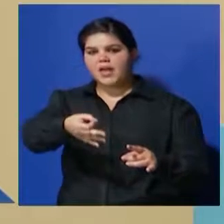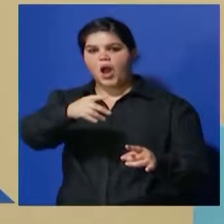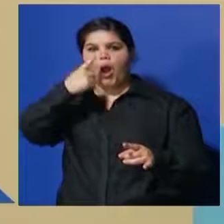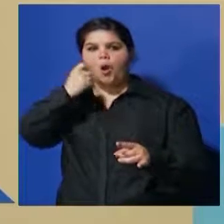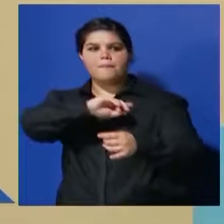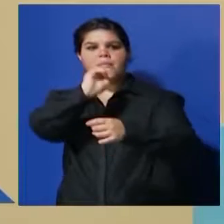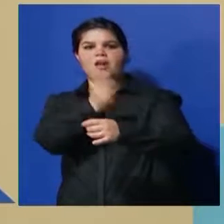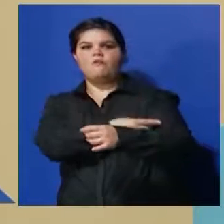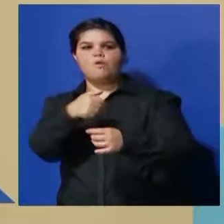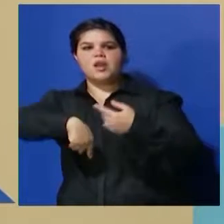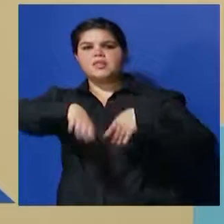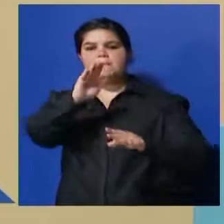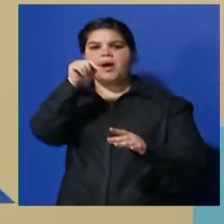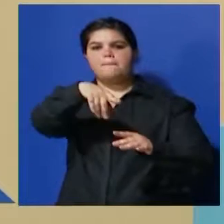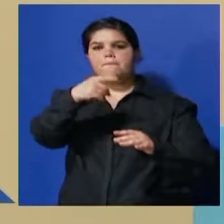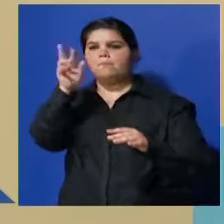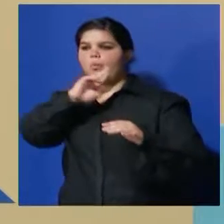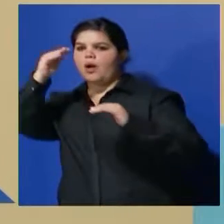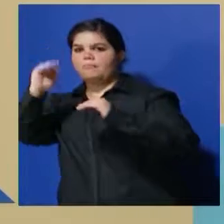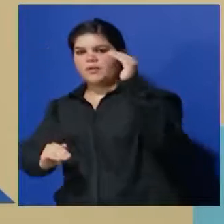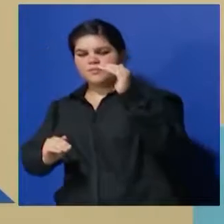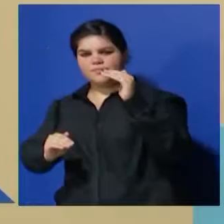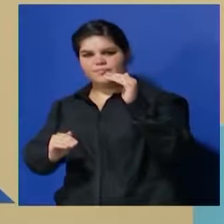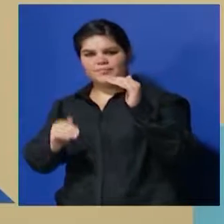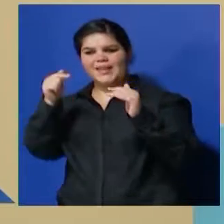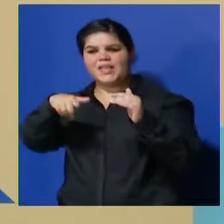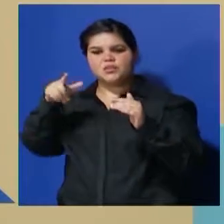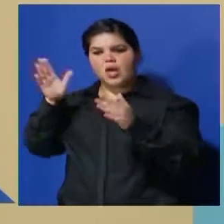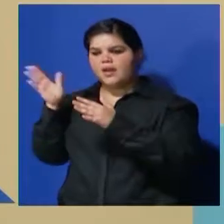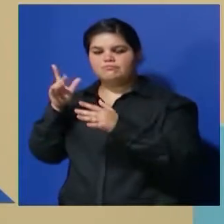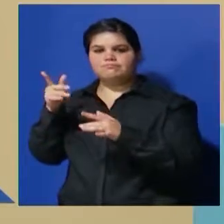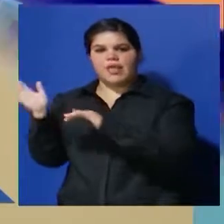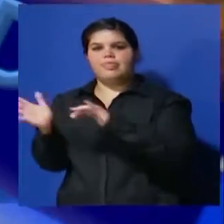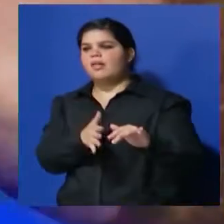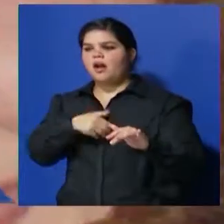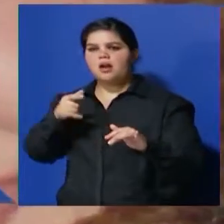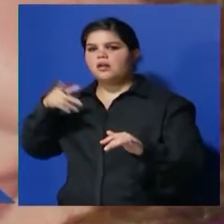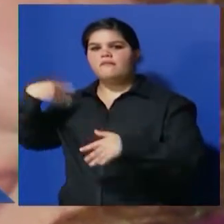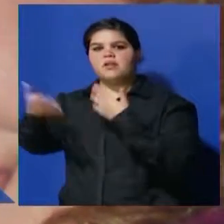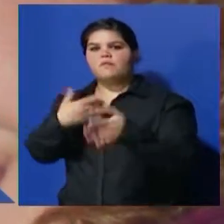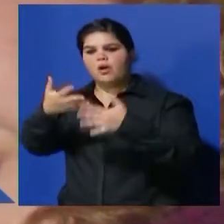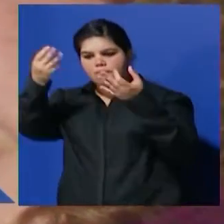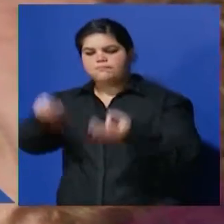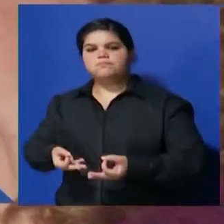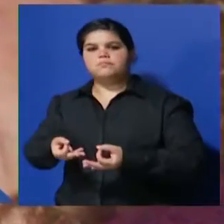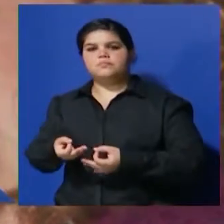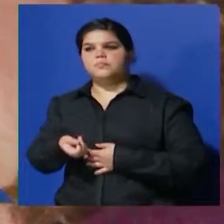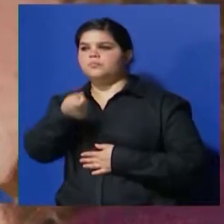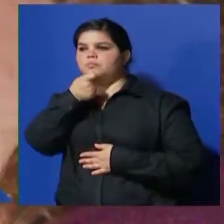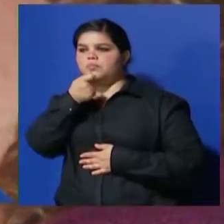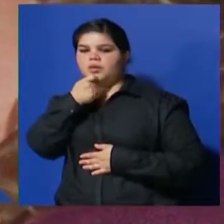privilegios. Es poder correrse, es poder identificar relaciones de poder, relaciones muy sutiles de